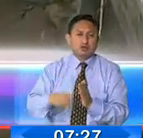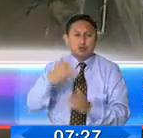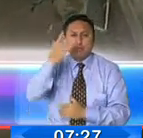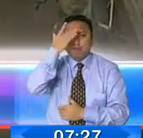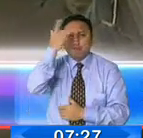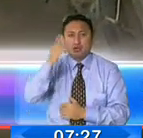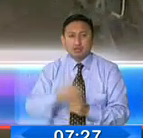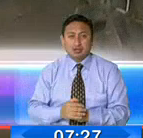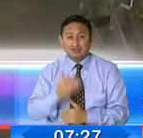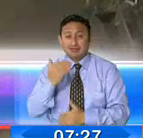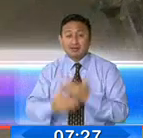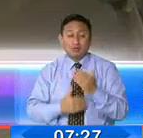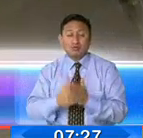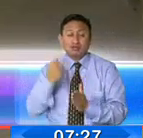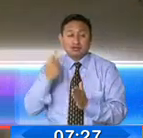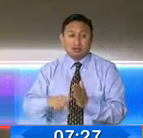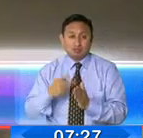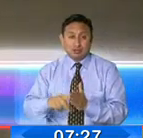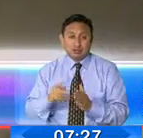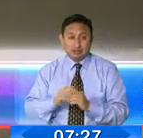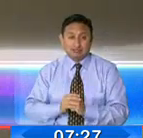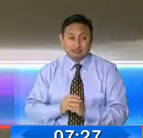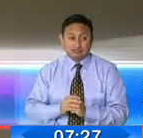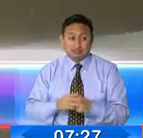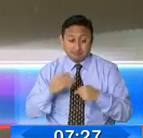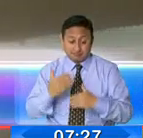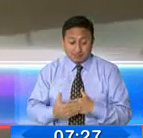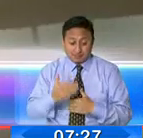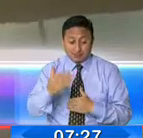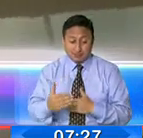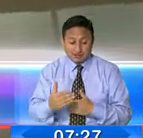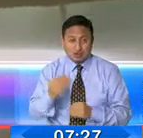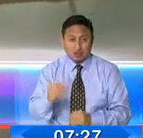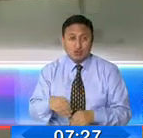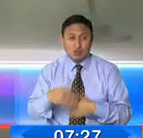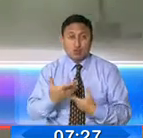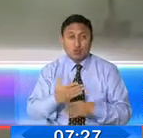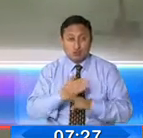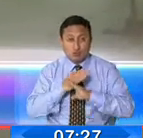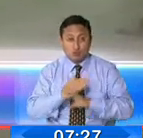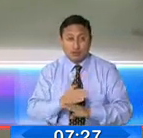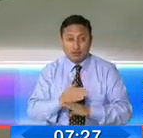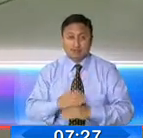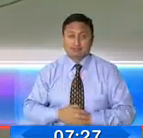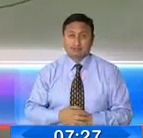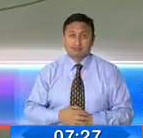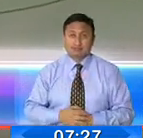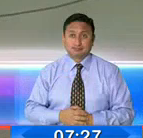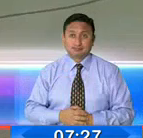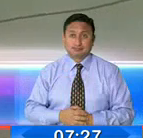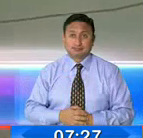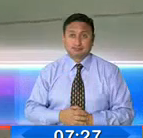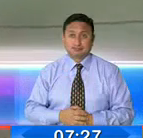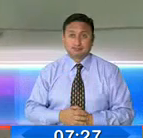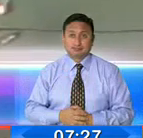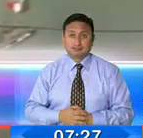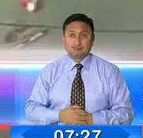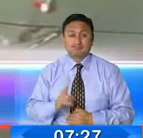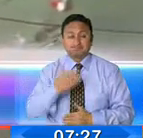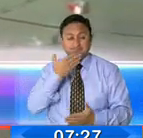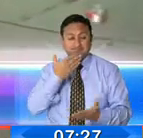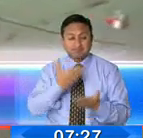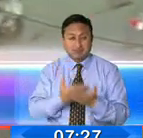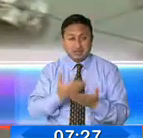las consecuencias y, sobre todo, las medidas de mitigación que se tienen que hacer de aquí en adelante, que es lo más importante. Muchas